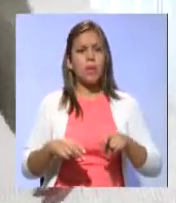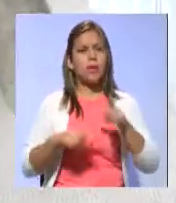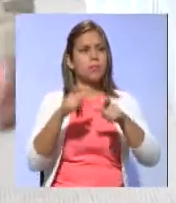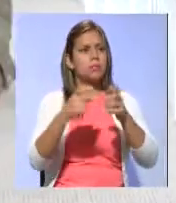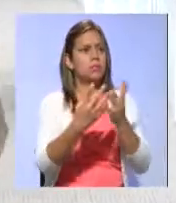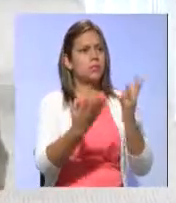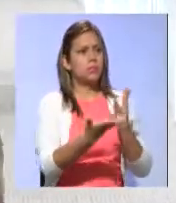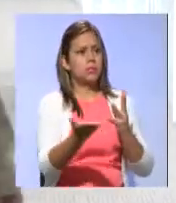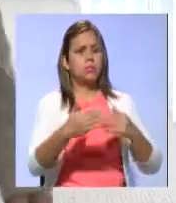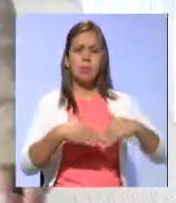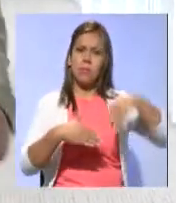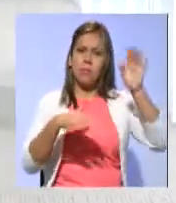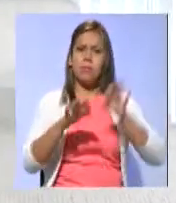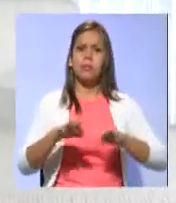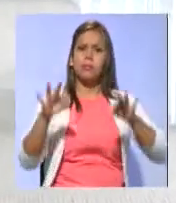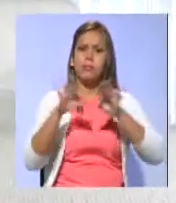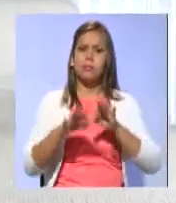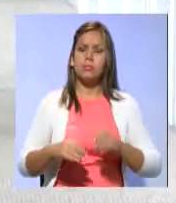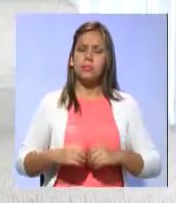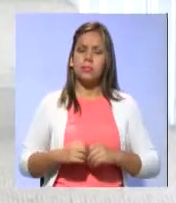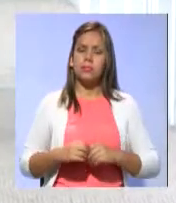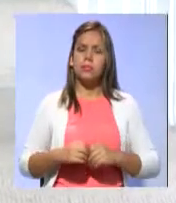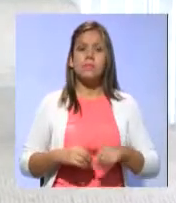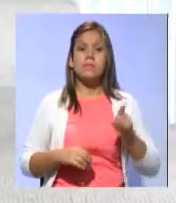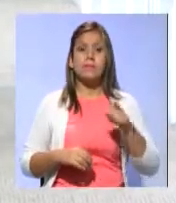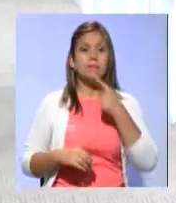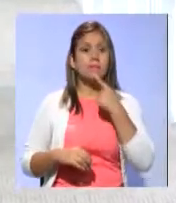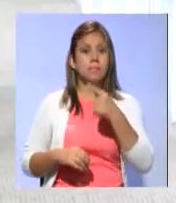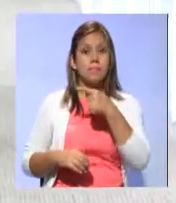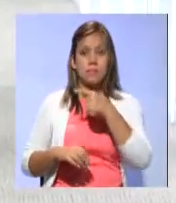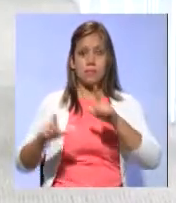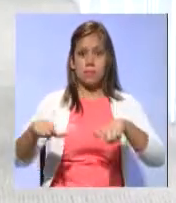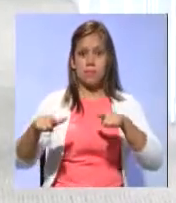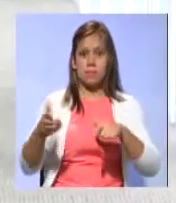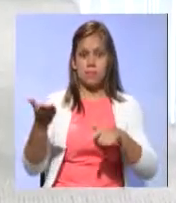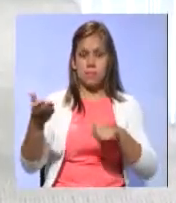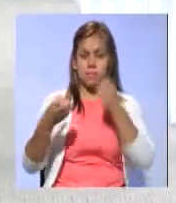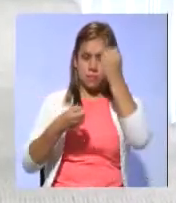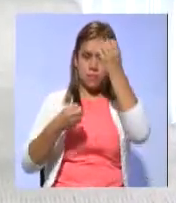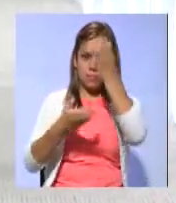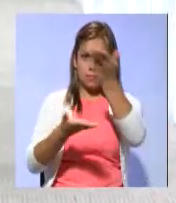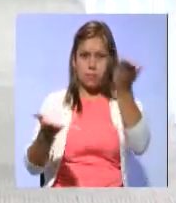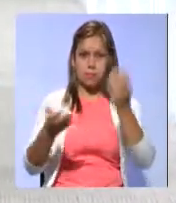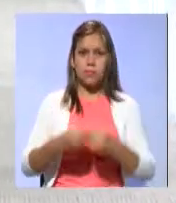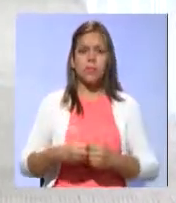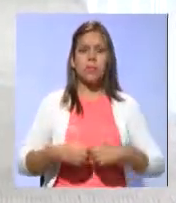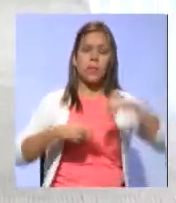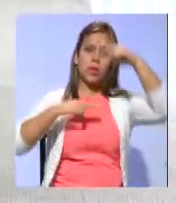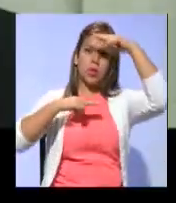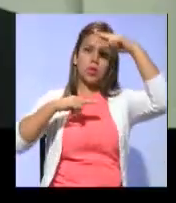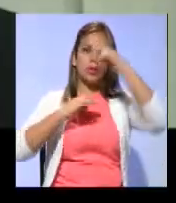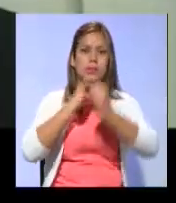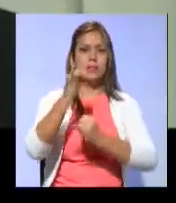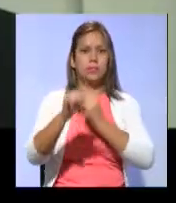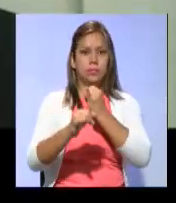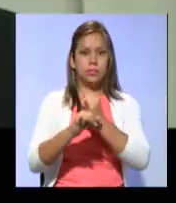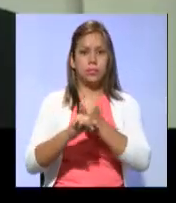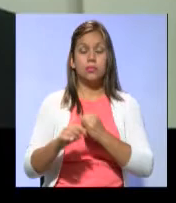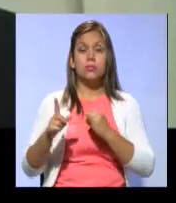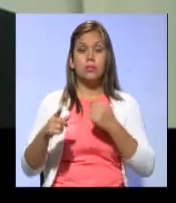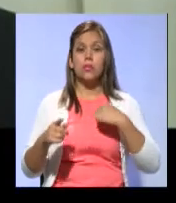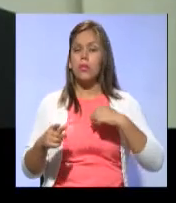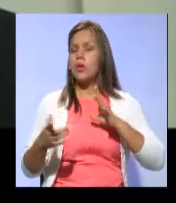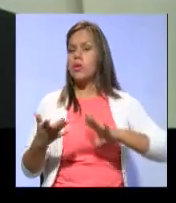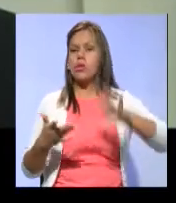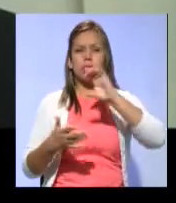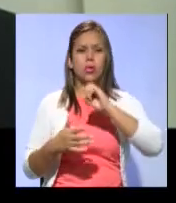más importante. ¿Quién lo determinó así? Cuestionó el presidente Moreno, según informan agencias de noticias internacionales. Creemos que todos los seres